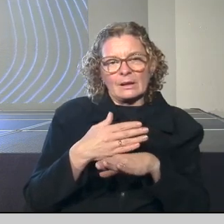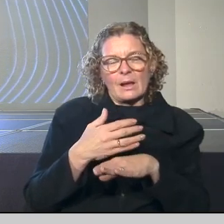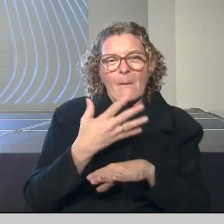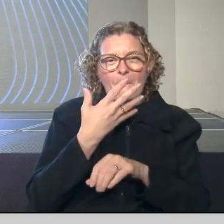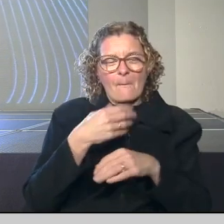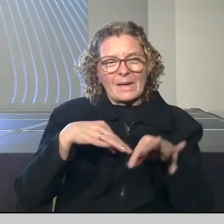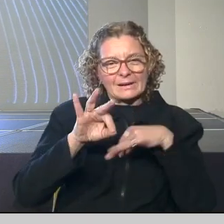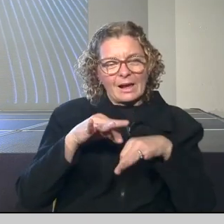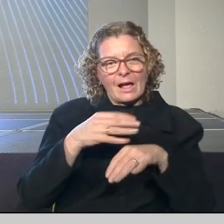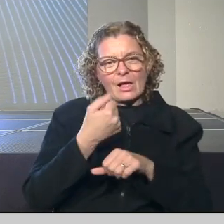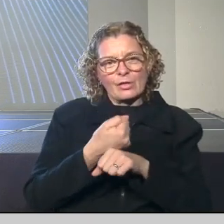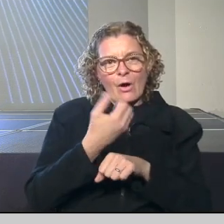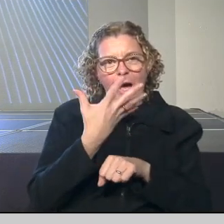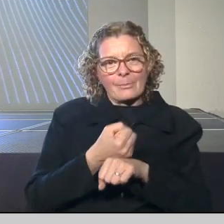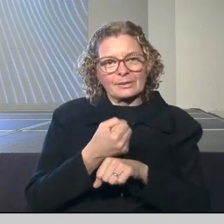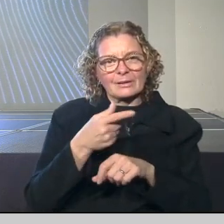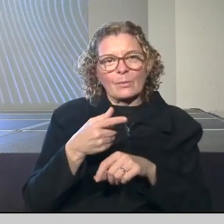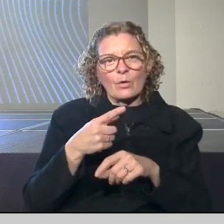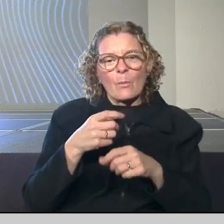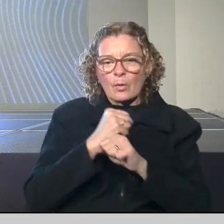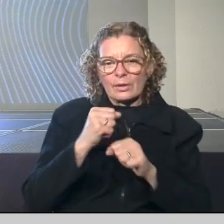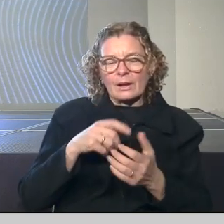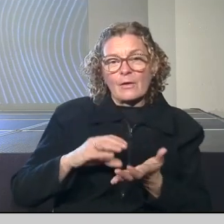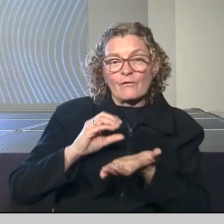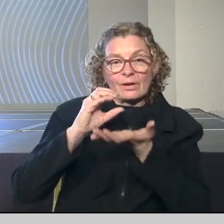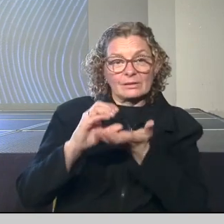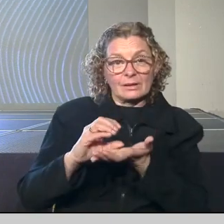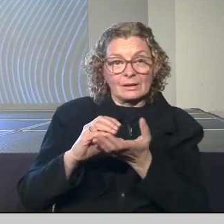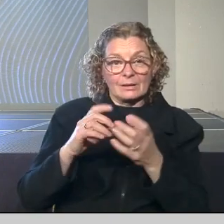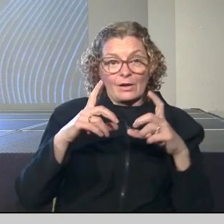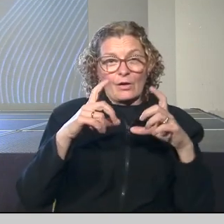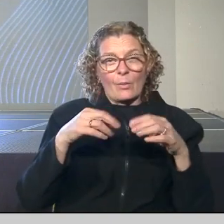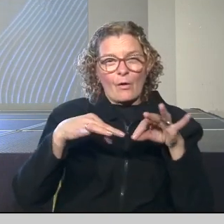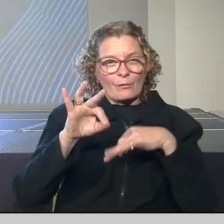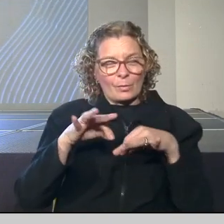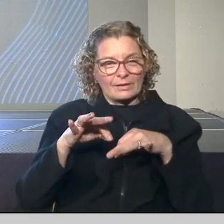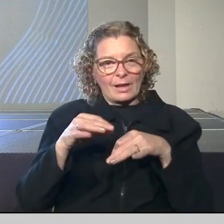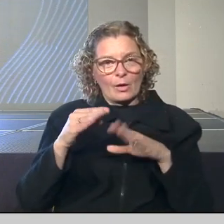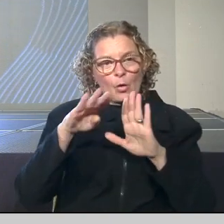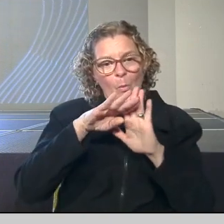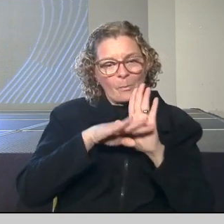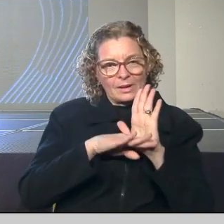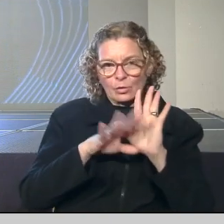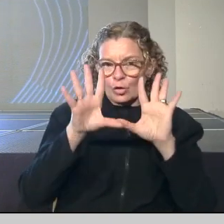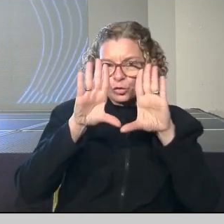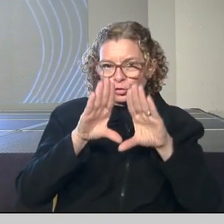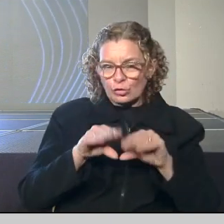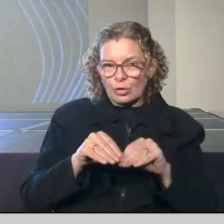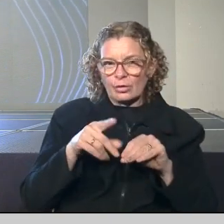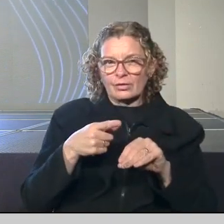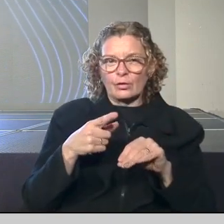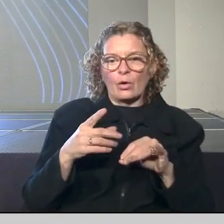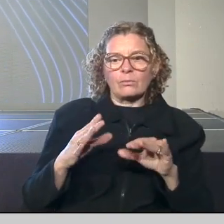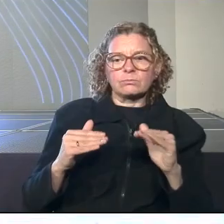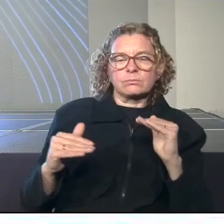que viene a ser el poder invertir en publicidad en el sitio cumpliendo con todo lo orgánico. O sea, esto no